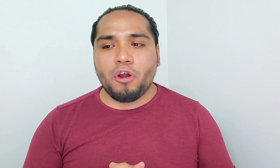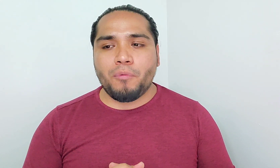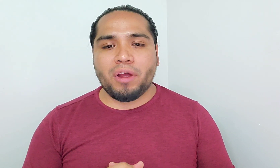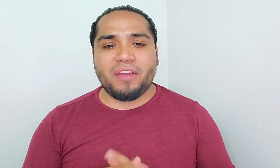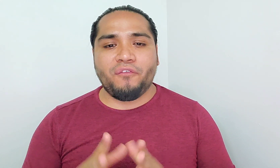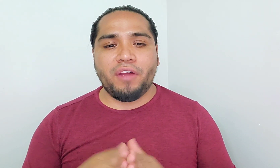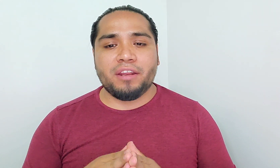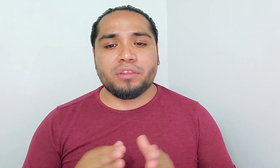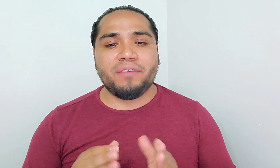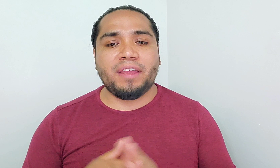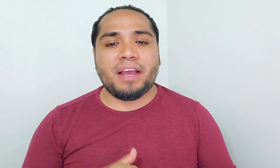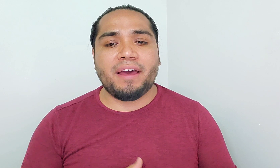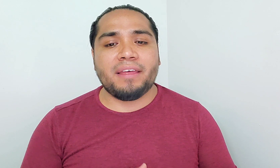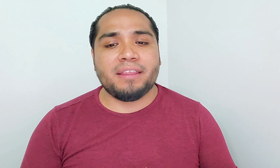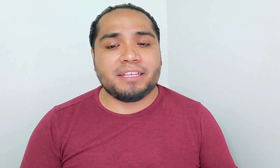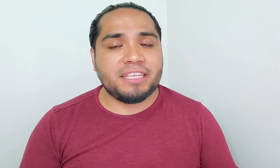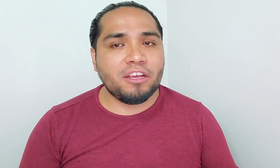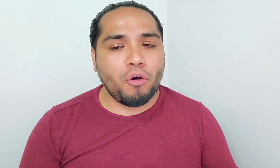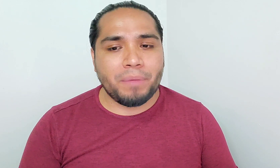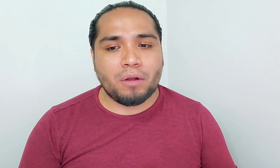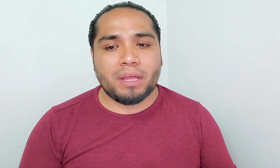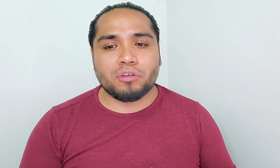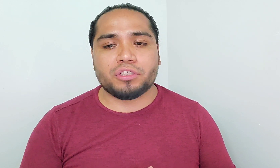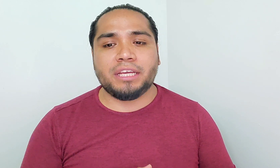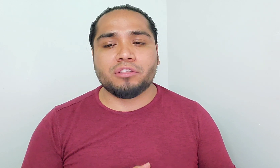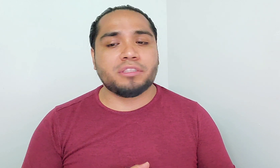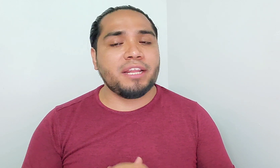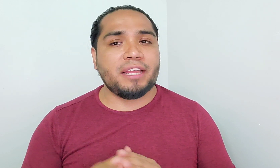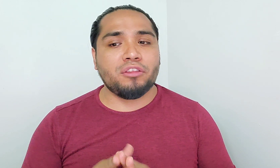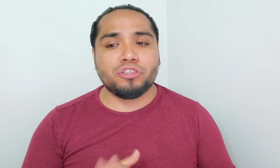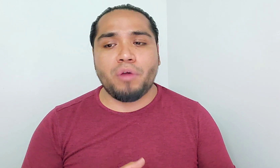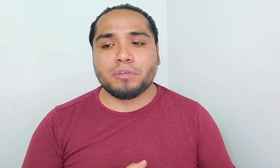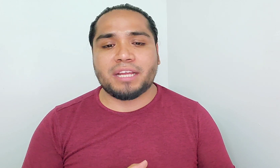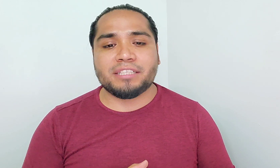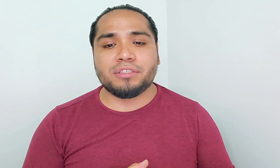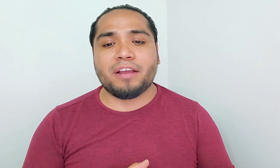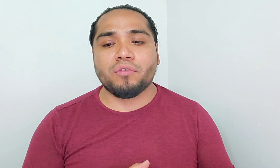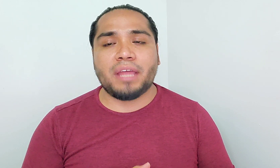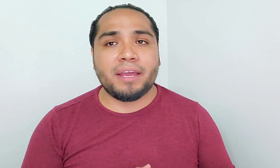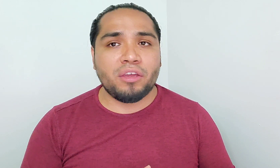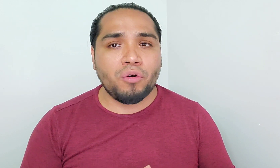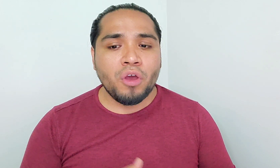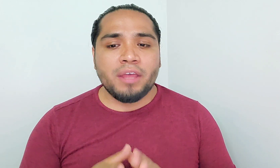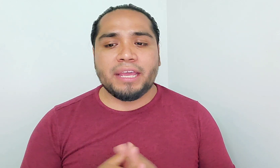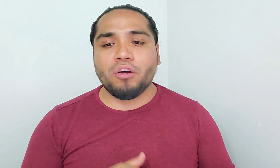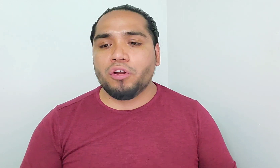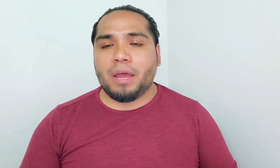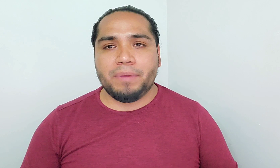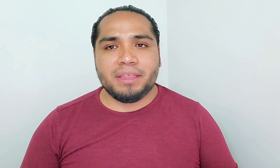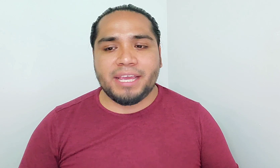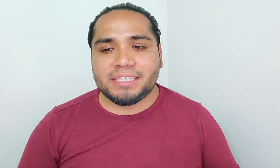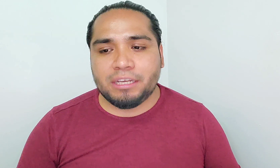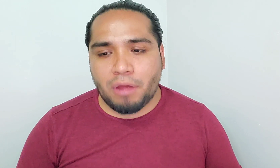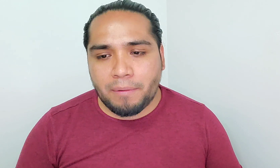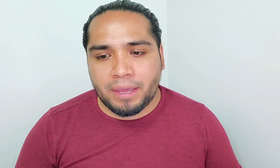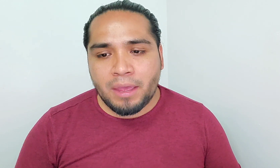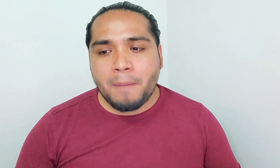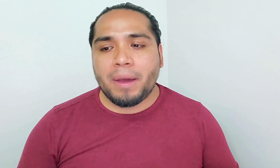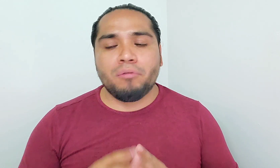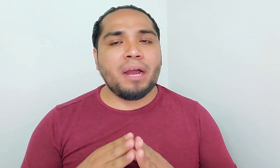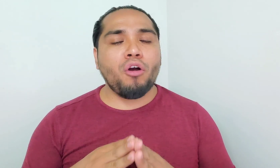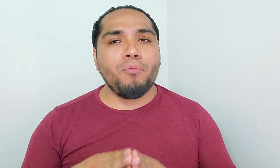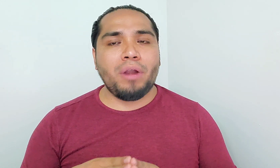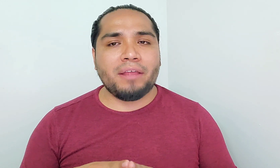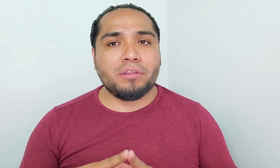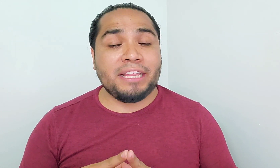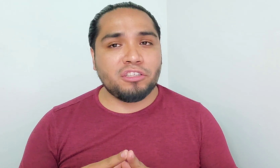Salud informó que fue notificada de 5.432 nuevos casos de contagio de coronavirus-19